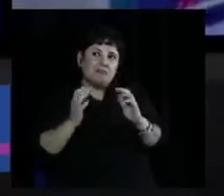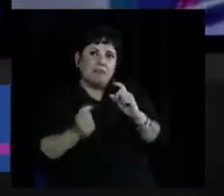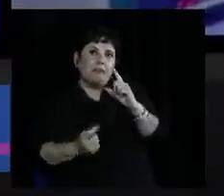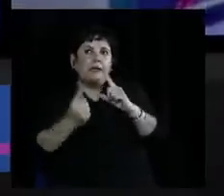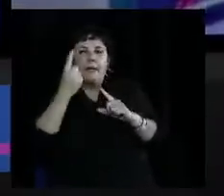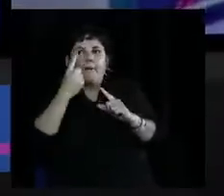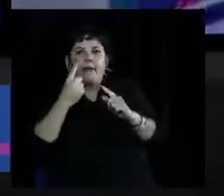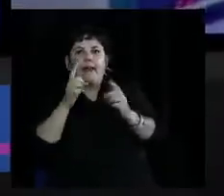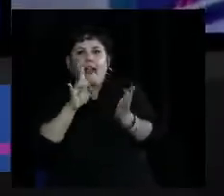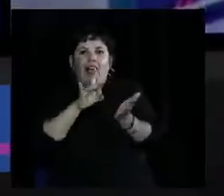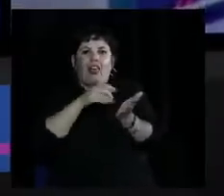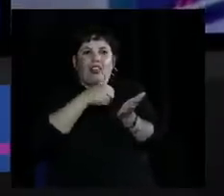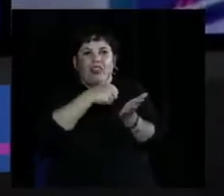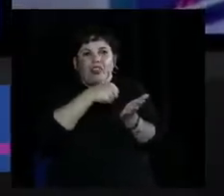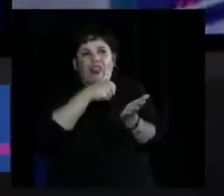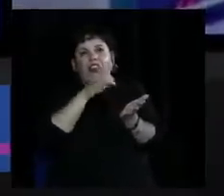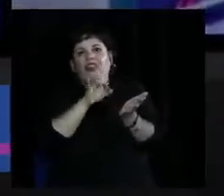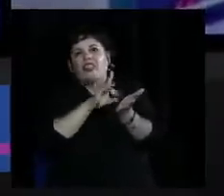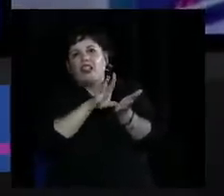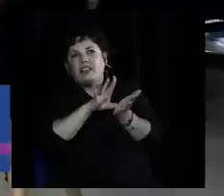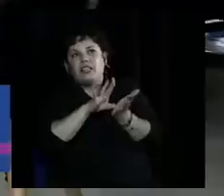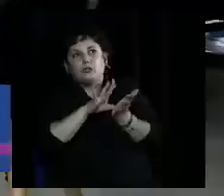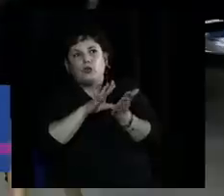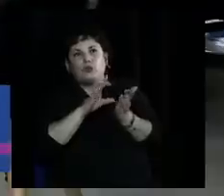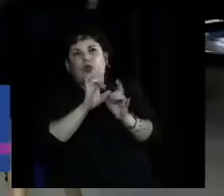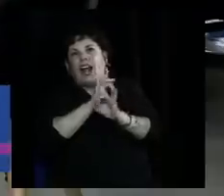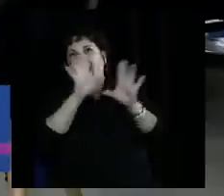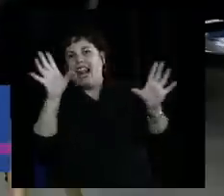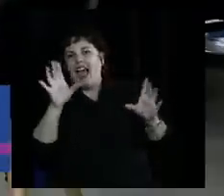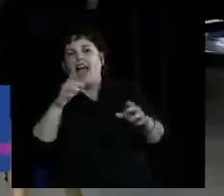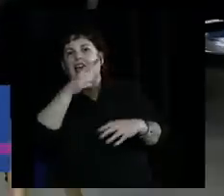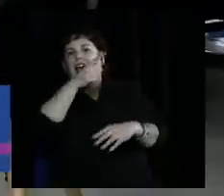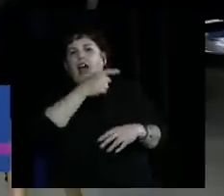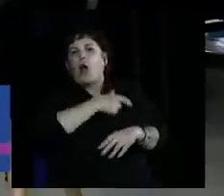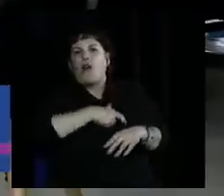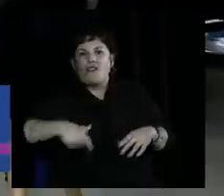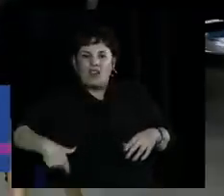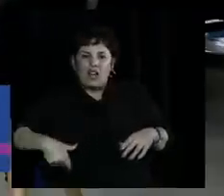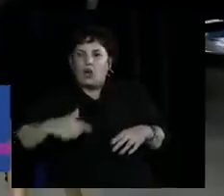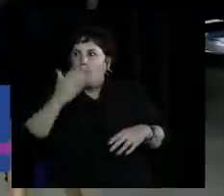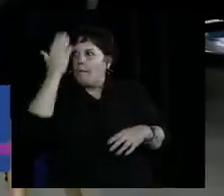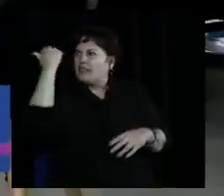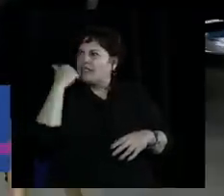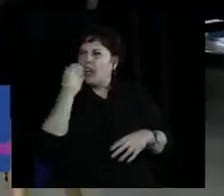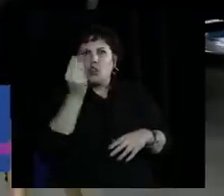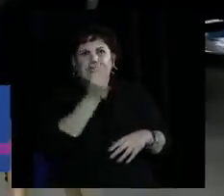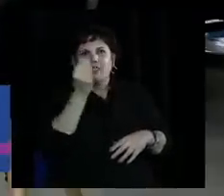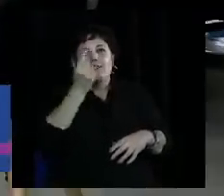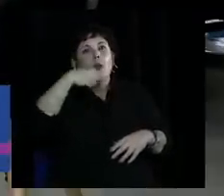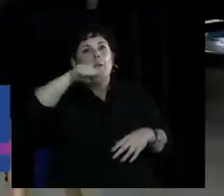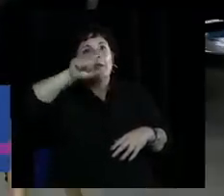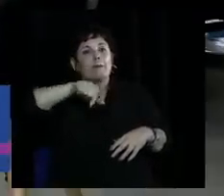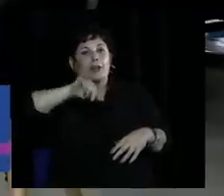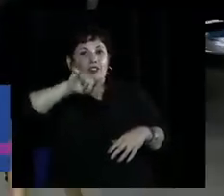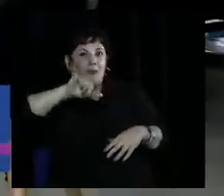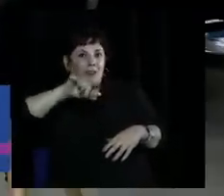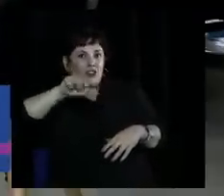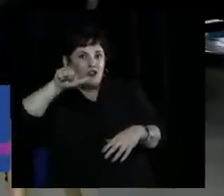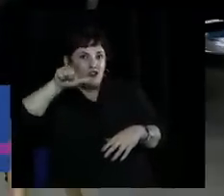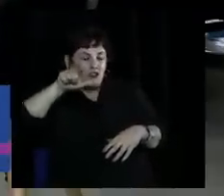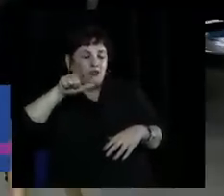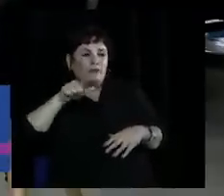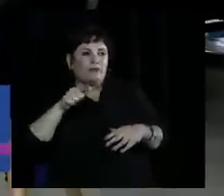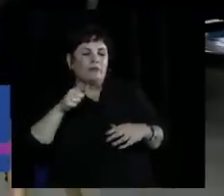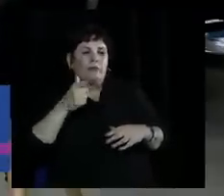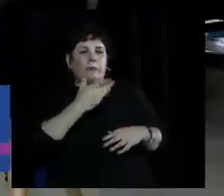la primera destitución franca en el gabinete que se produjo el pasado sábado, 1 de mayo, y